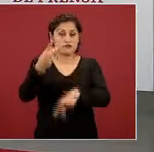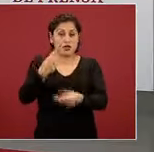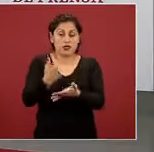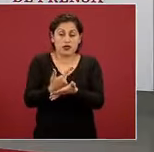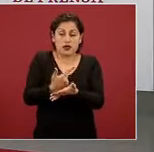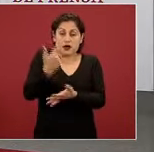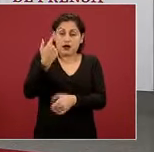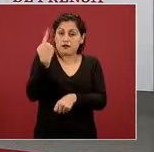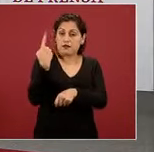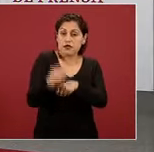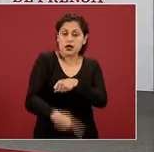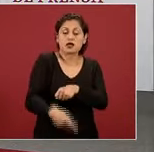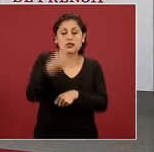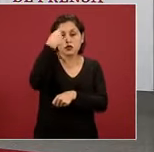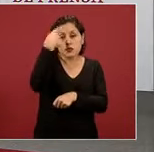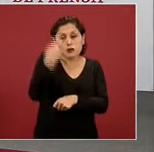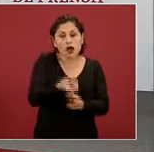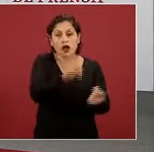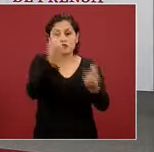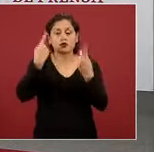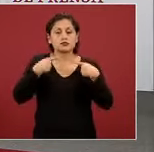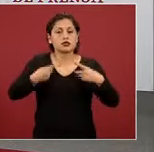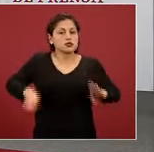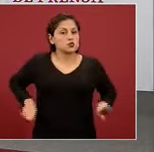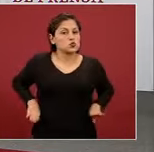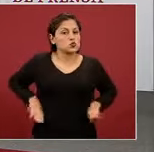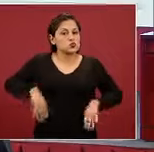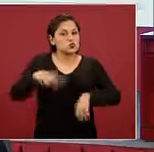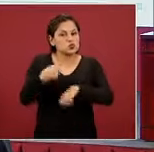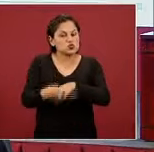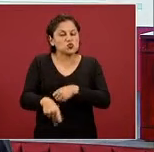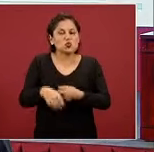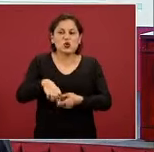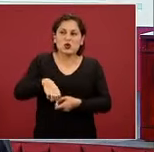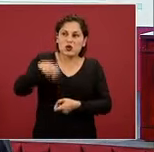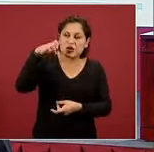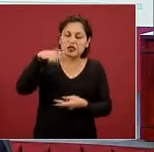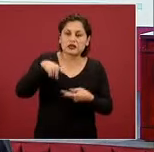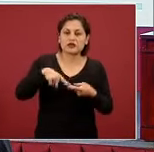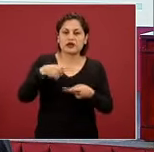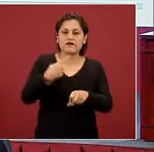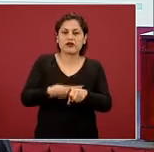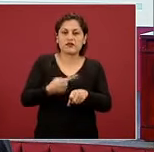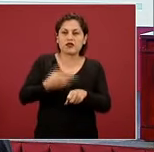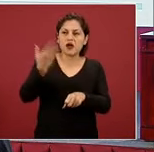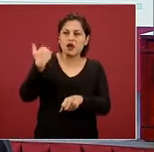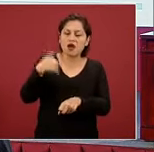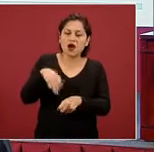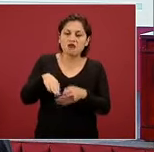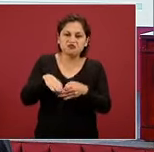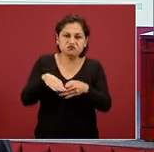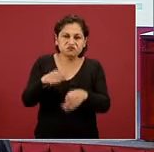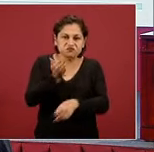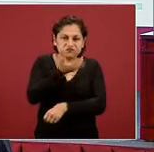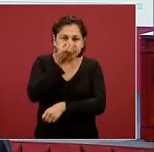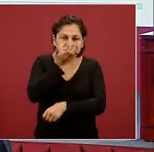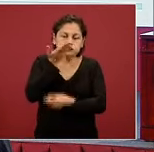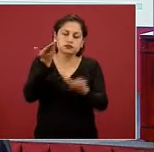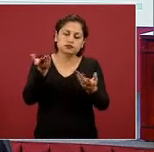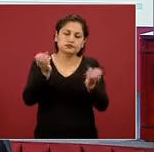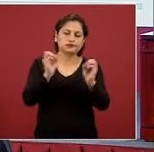que tienen enfermedades crónicas o que tienen 60 años o más de edad. Vamos a ver la